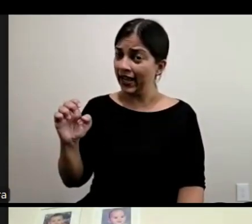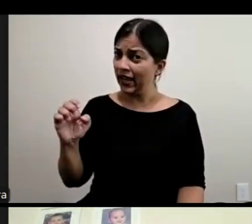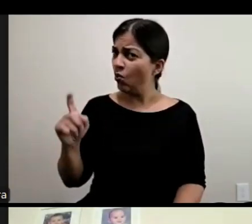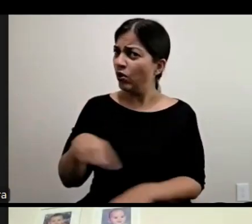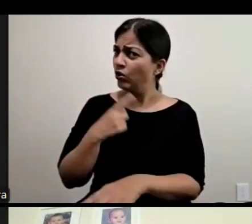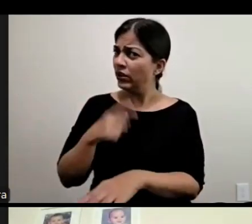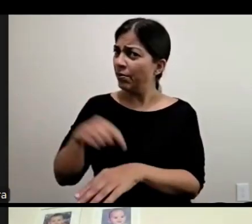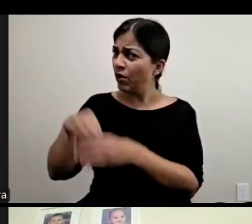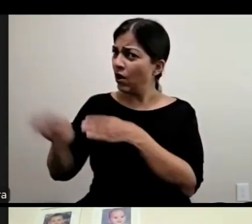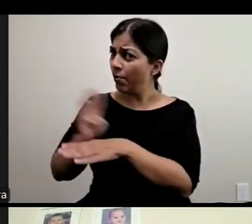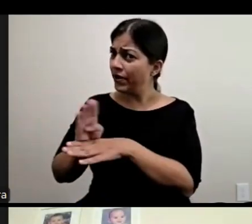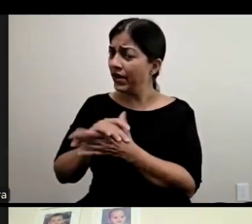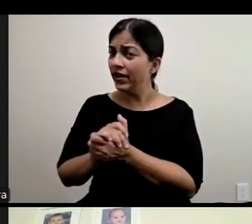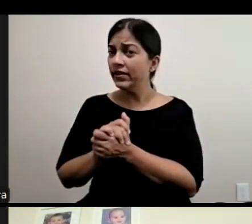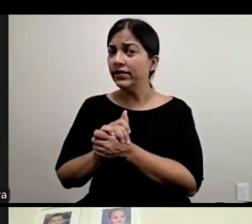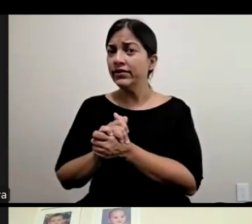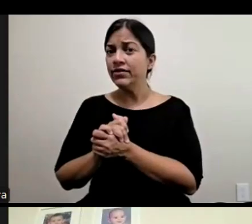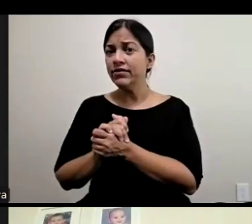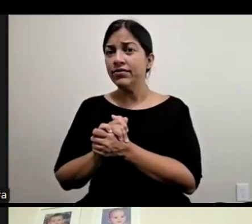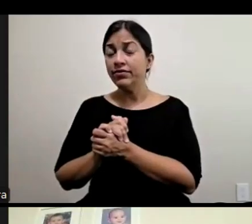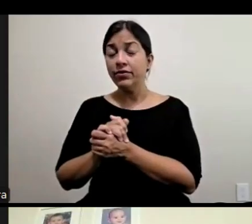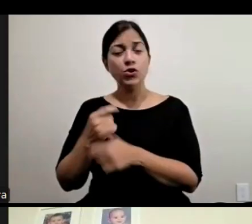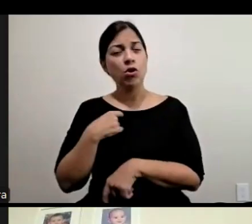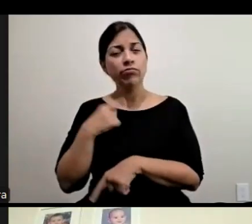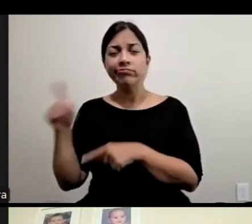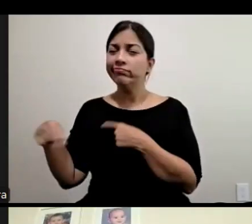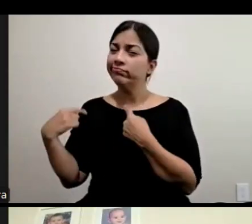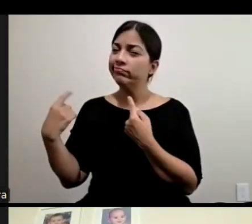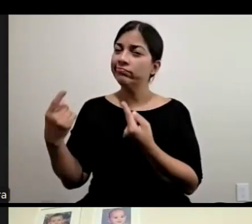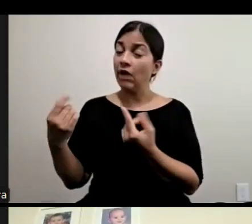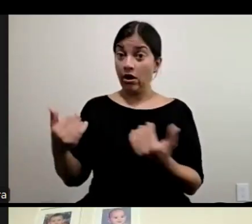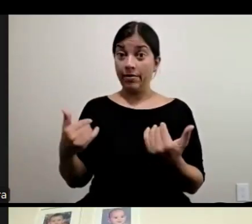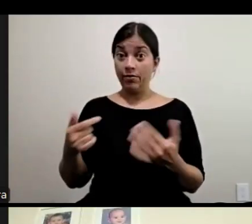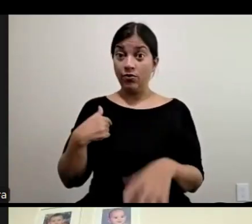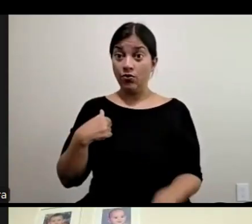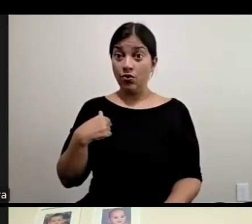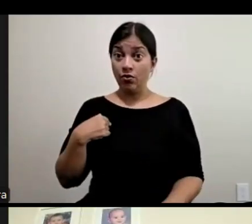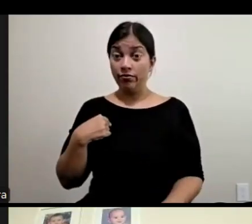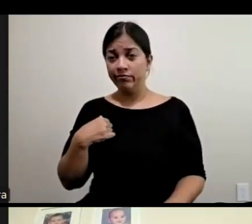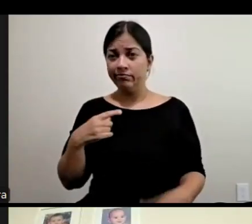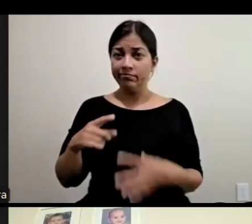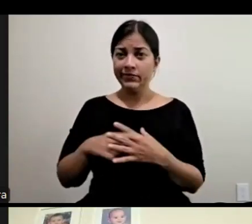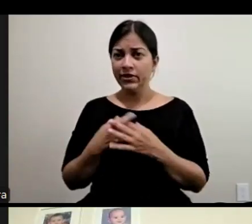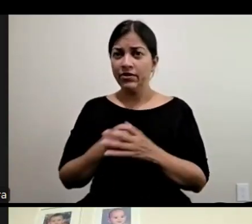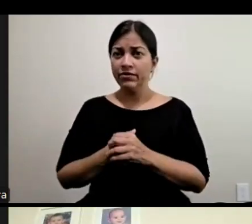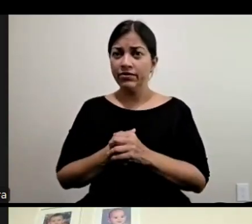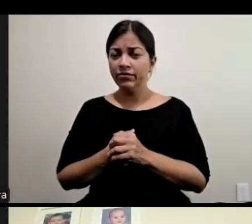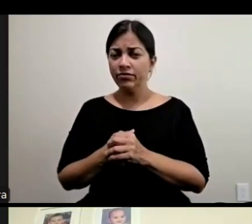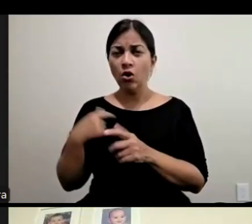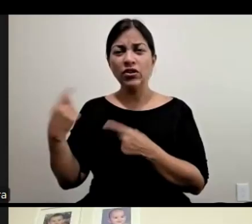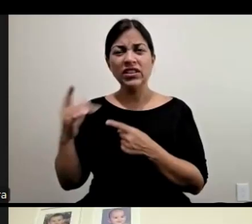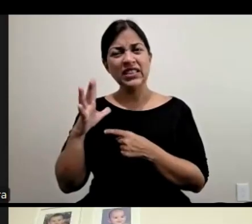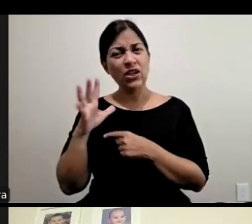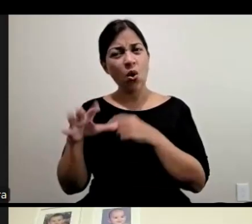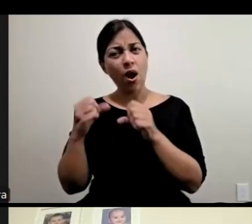compañía? Bueno, pero yo llevo, ahora mismo yo digo que estoy como en sabática porque llevo ya como 5 años que no estoy en